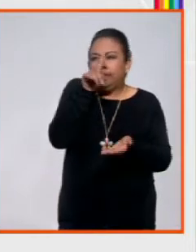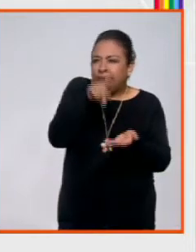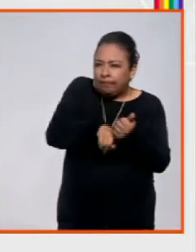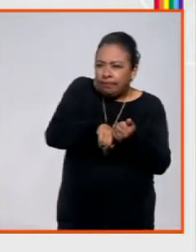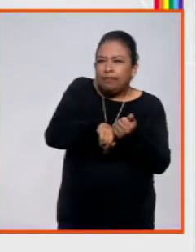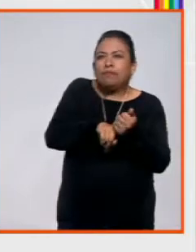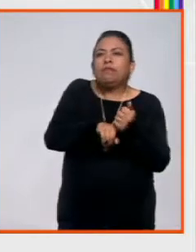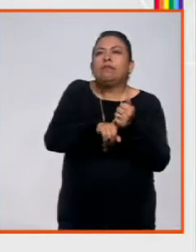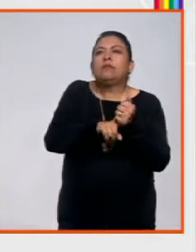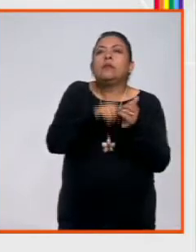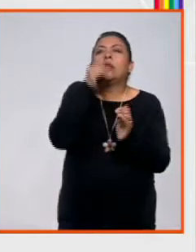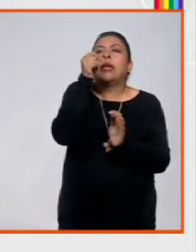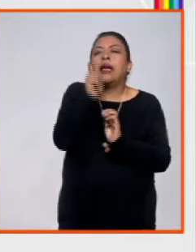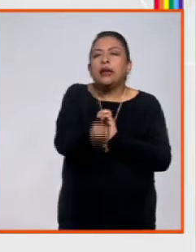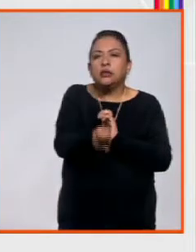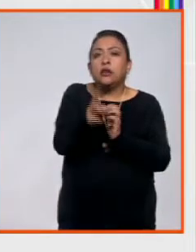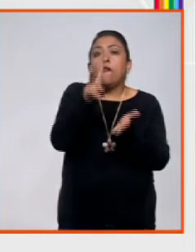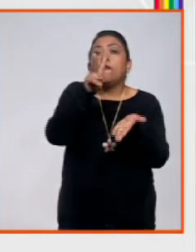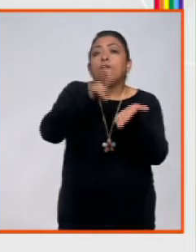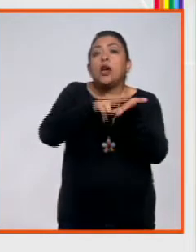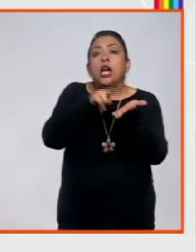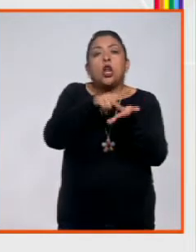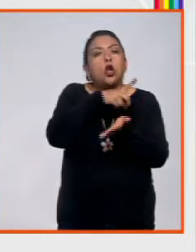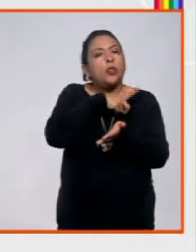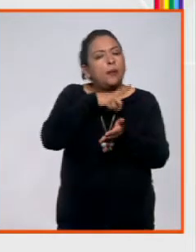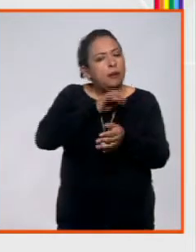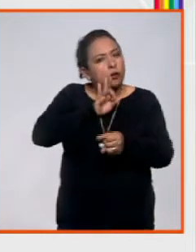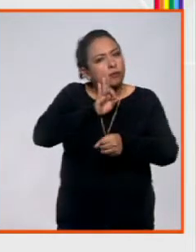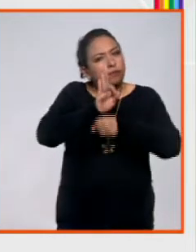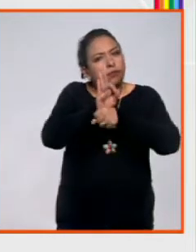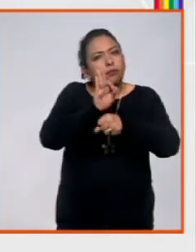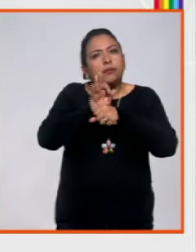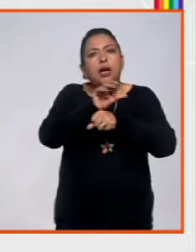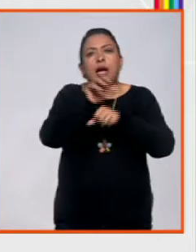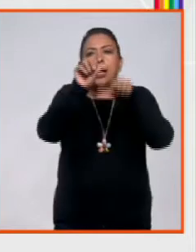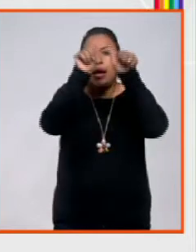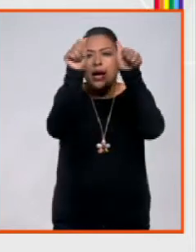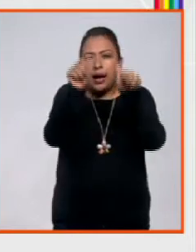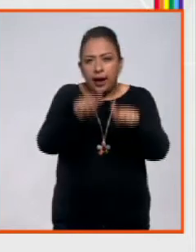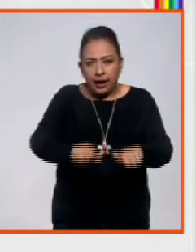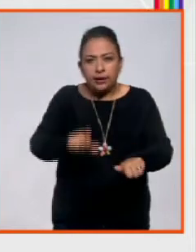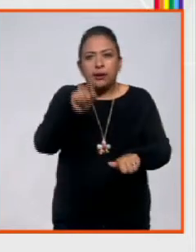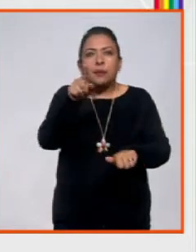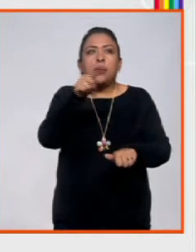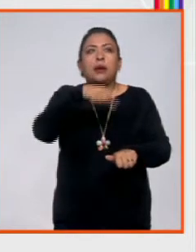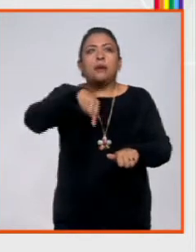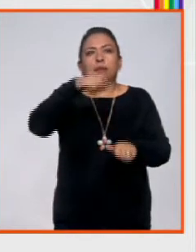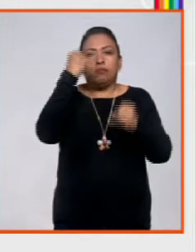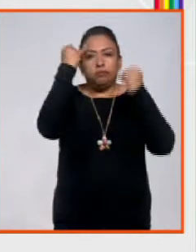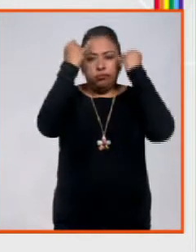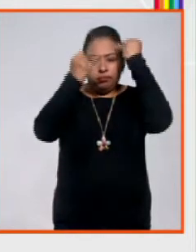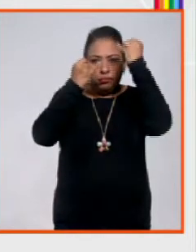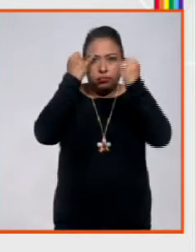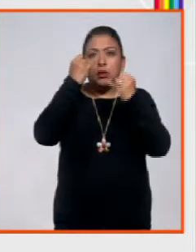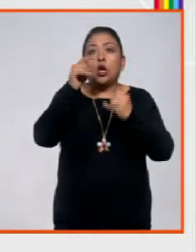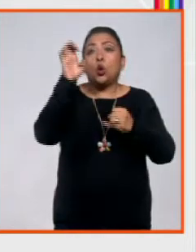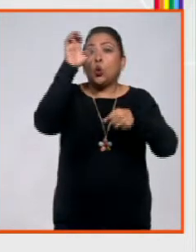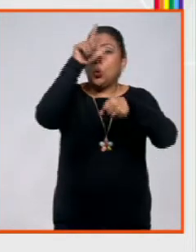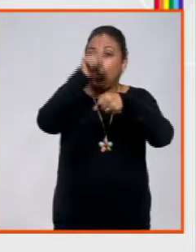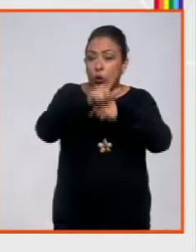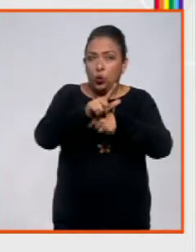esto está el valor que tenemos que comenzar a darle al arte ya nuestros creadores a la propia